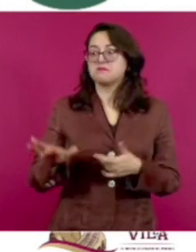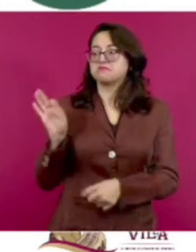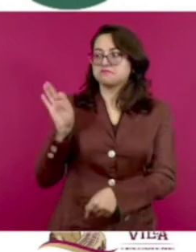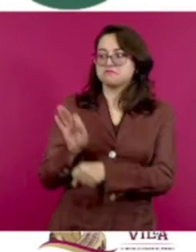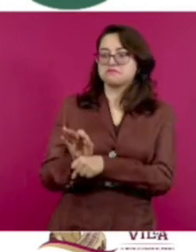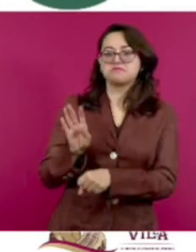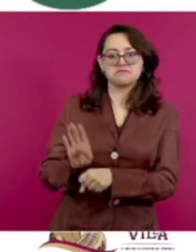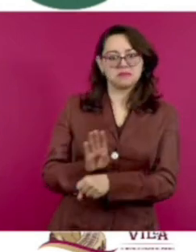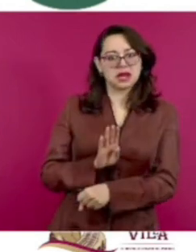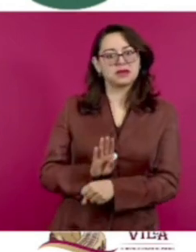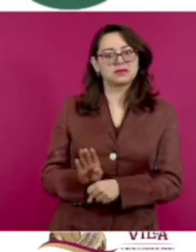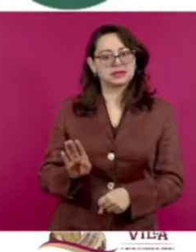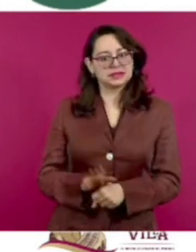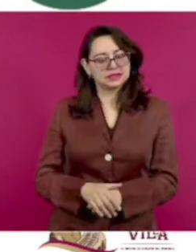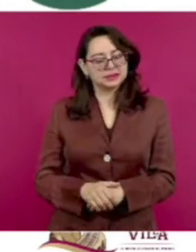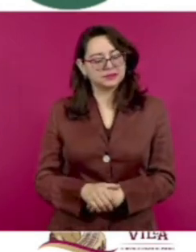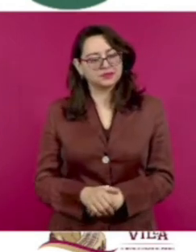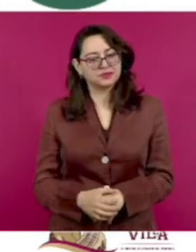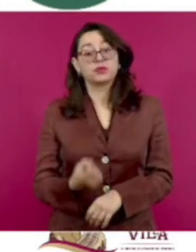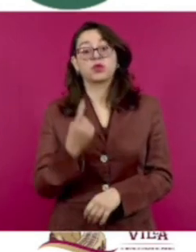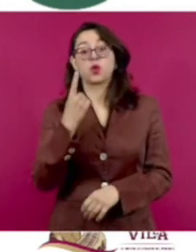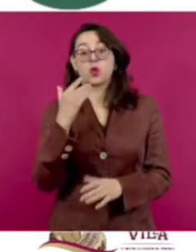Además,